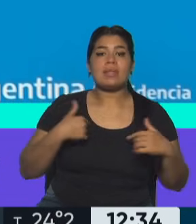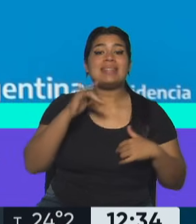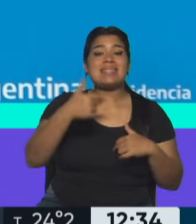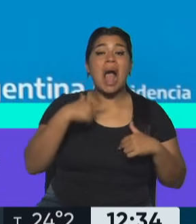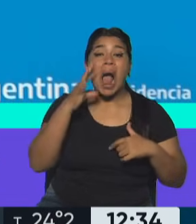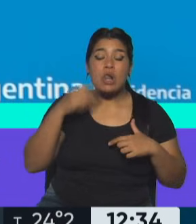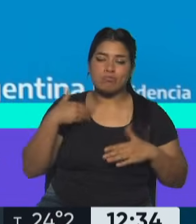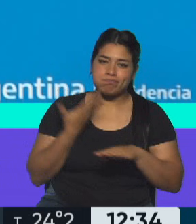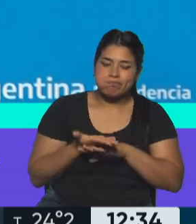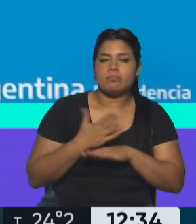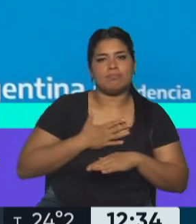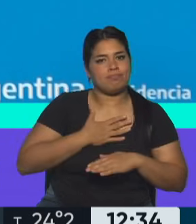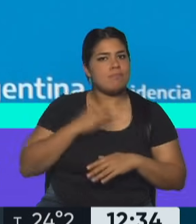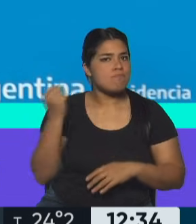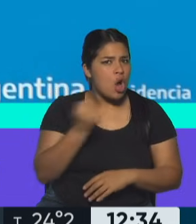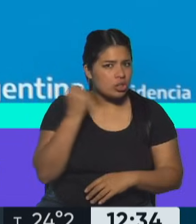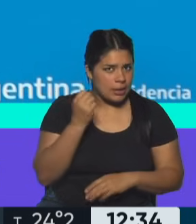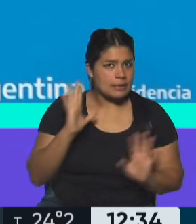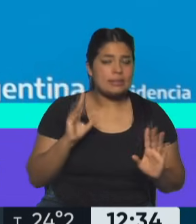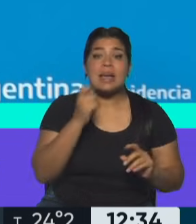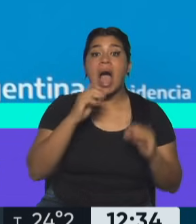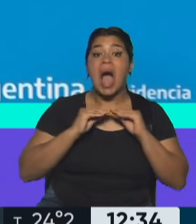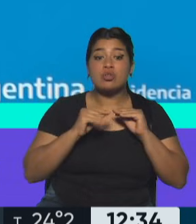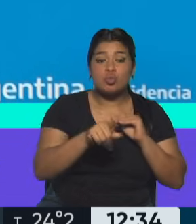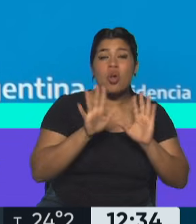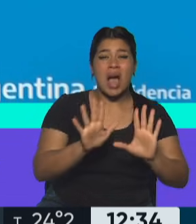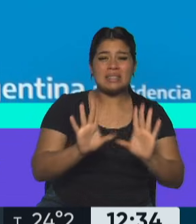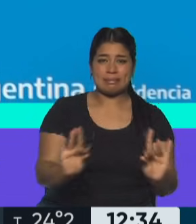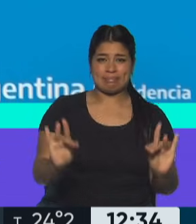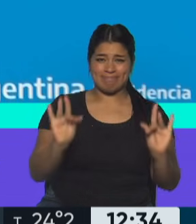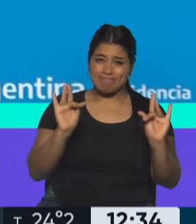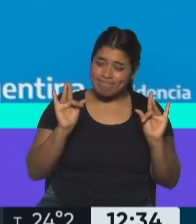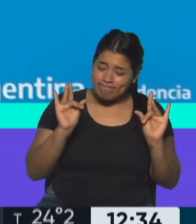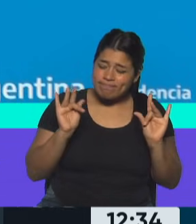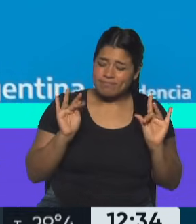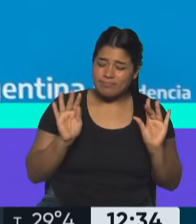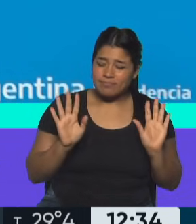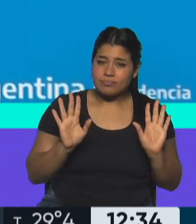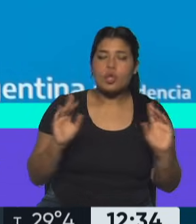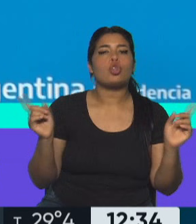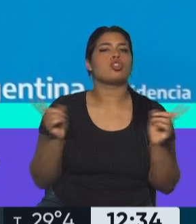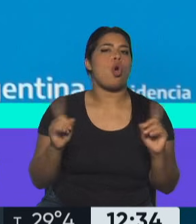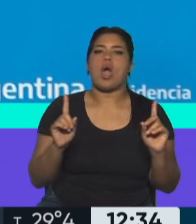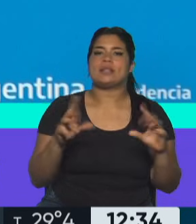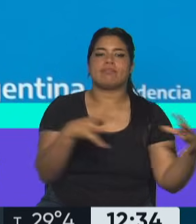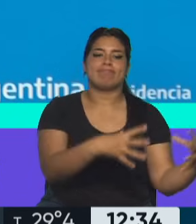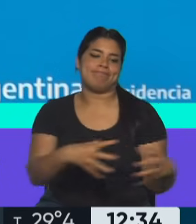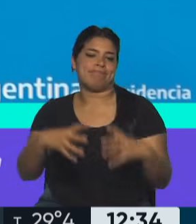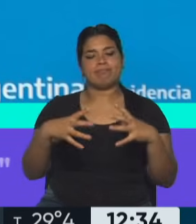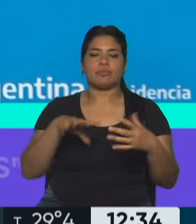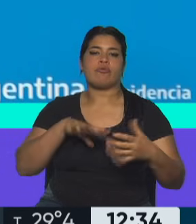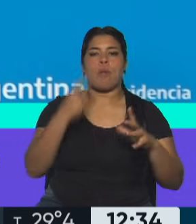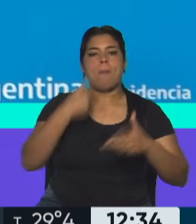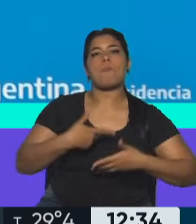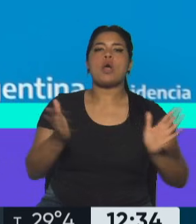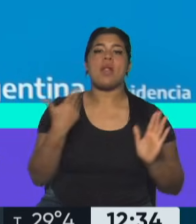y nos parece muy importante es que un conflicto de esa magnitud y de esa delicadeza no sea utilizado como herramienta electoral, porque